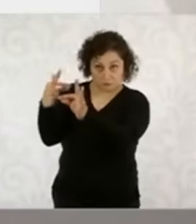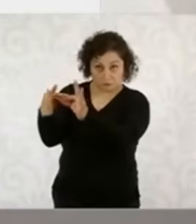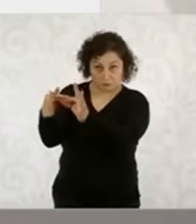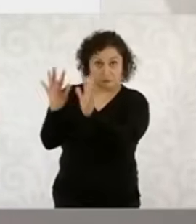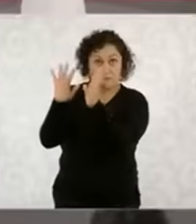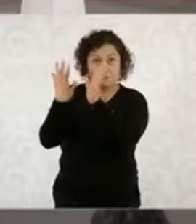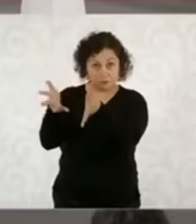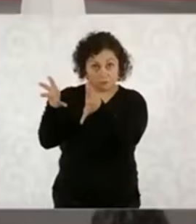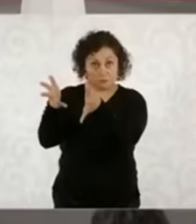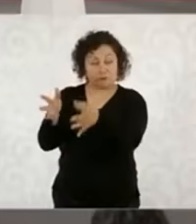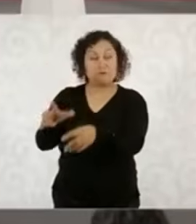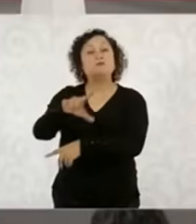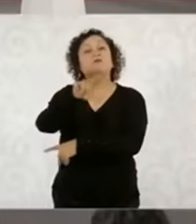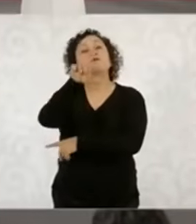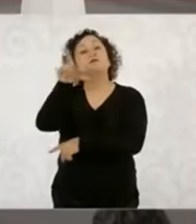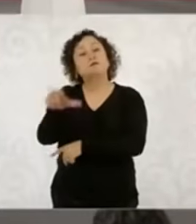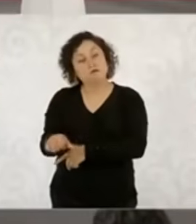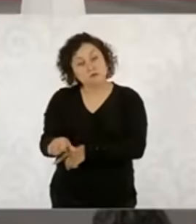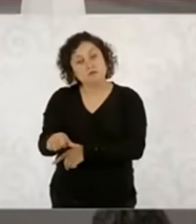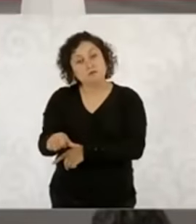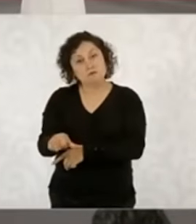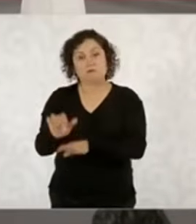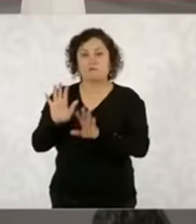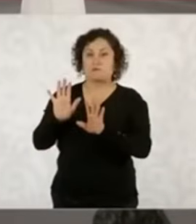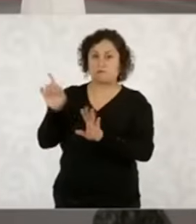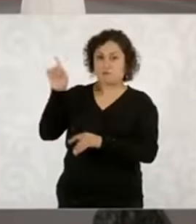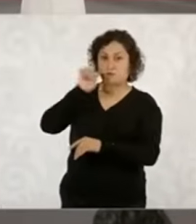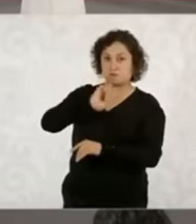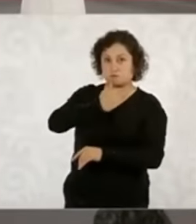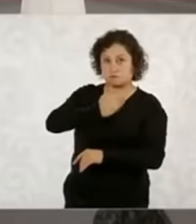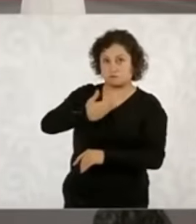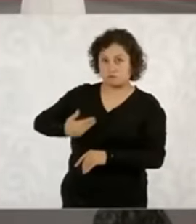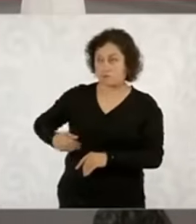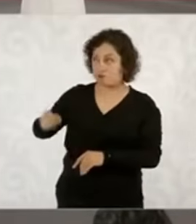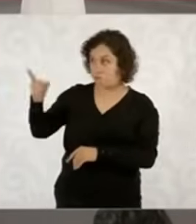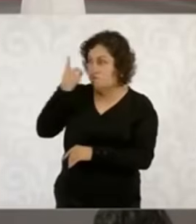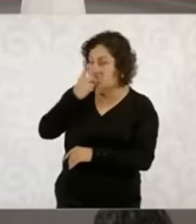acuerdo también con lo que la presidenta nos indicaba,